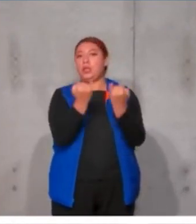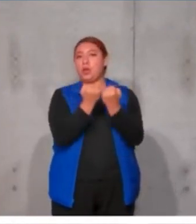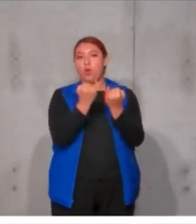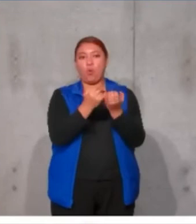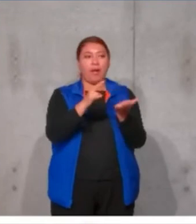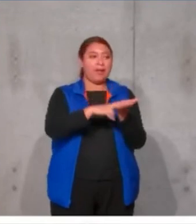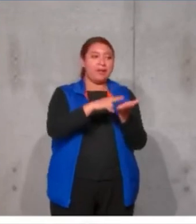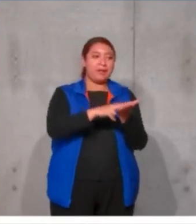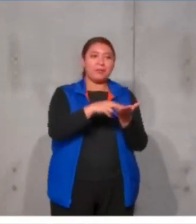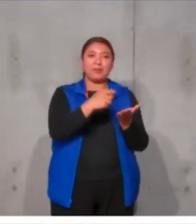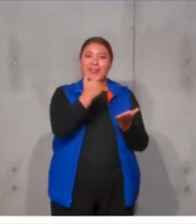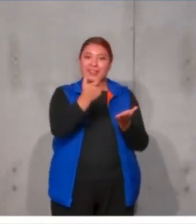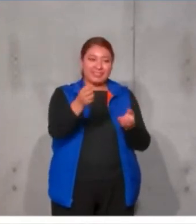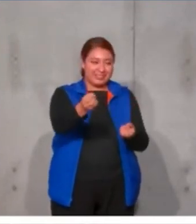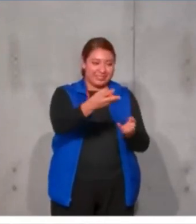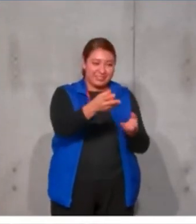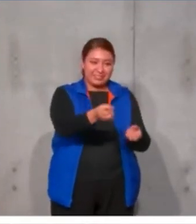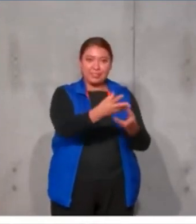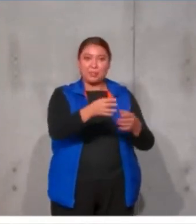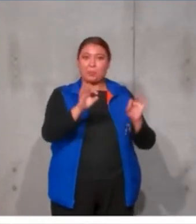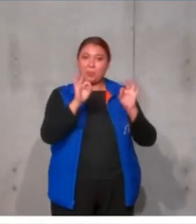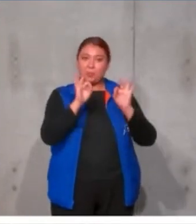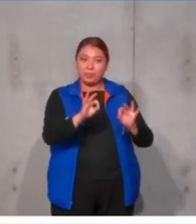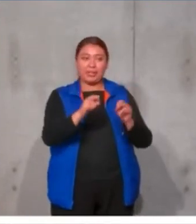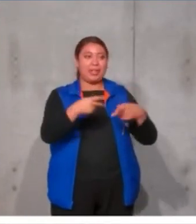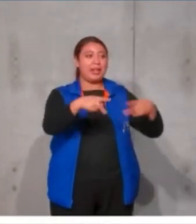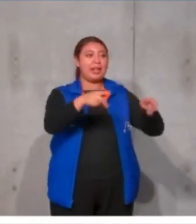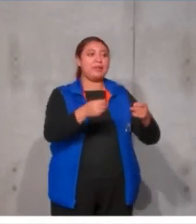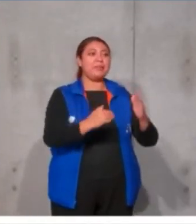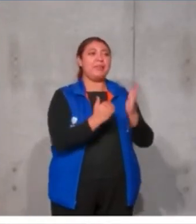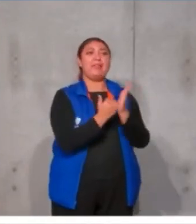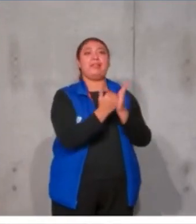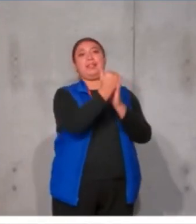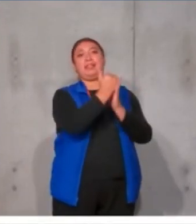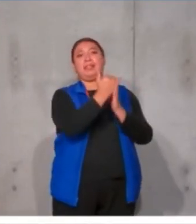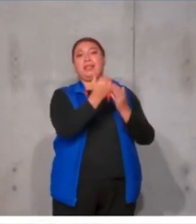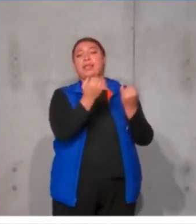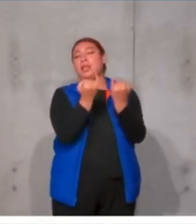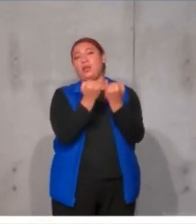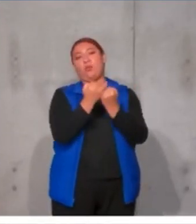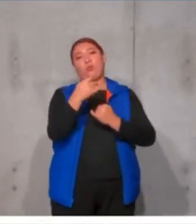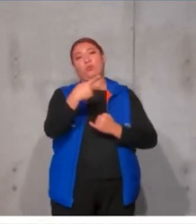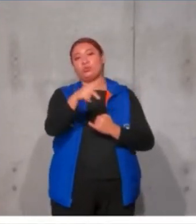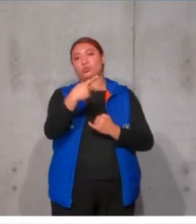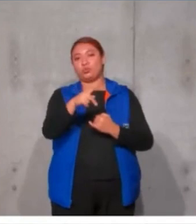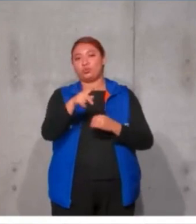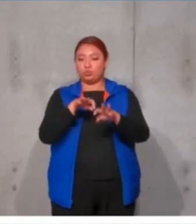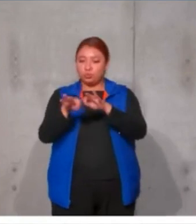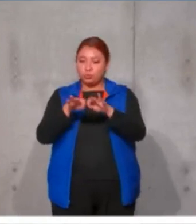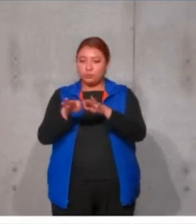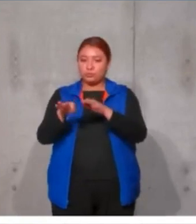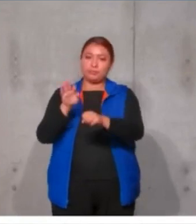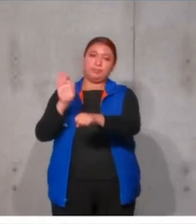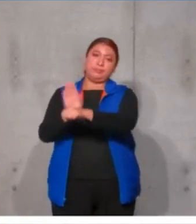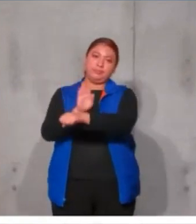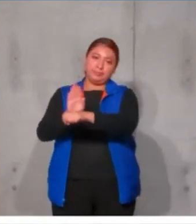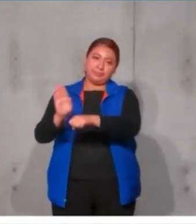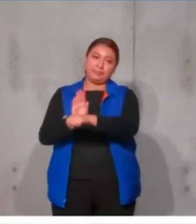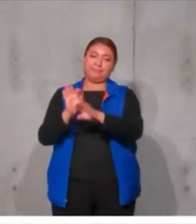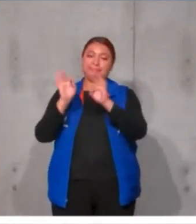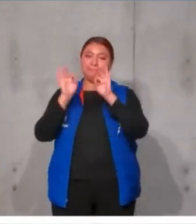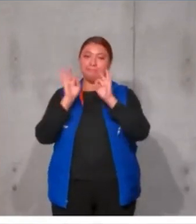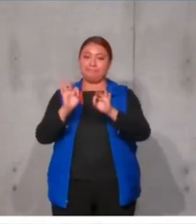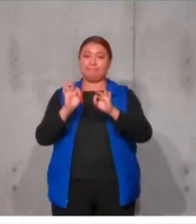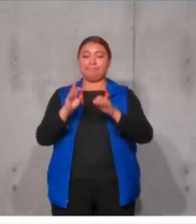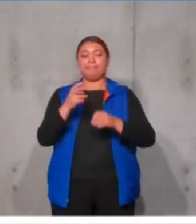valor económico, social y ambiental, no solamente a ustedes, sino a todos los grupos de interés que conforman su cadena de